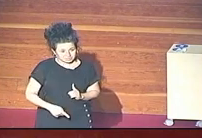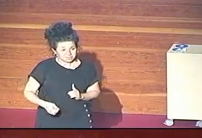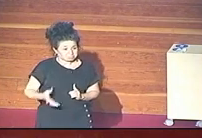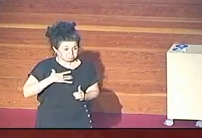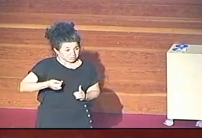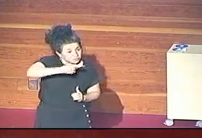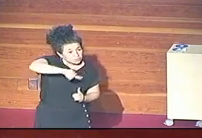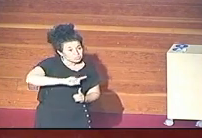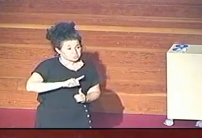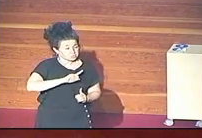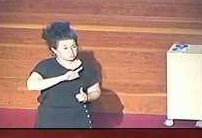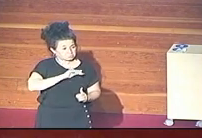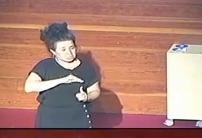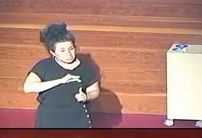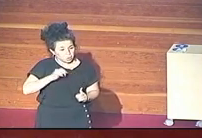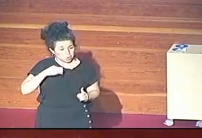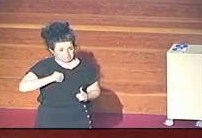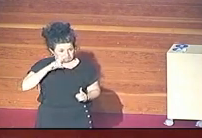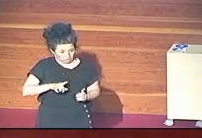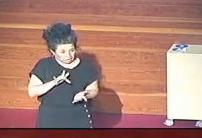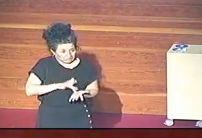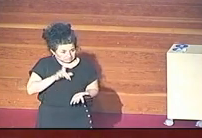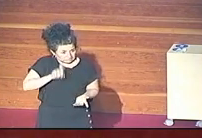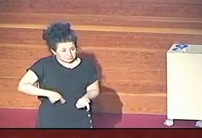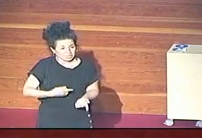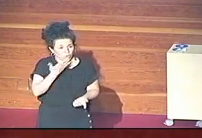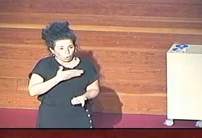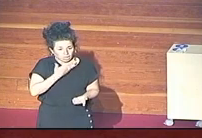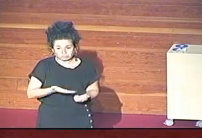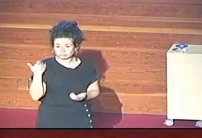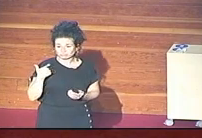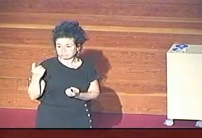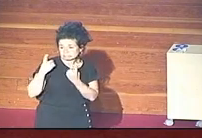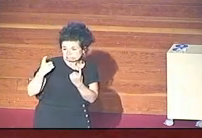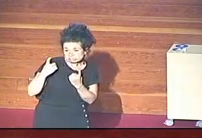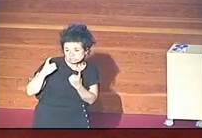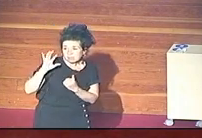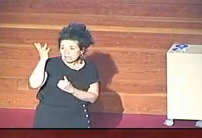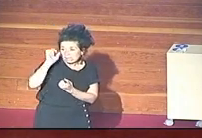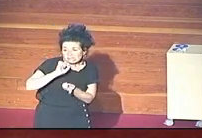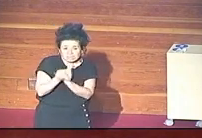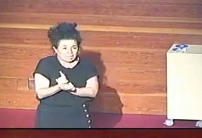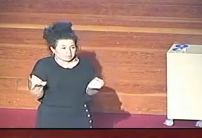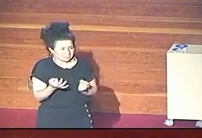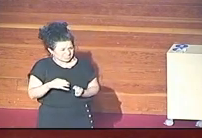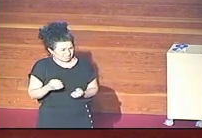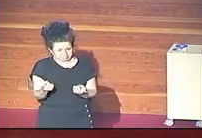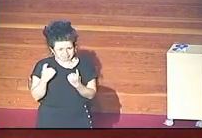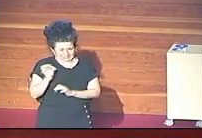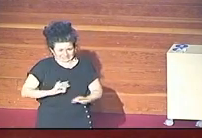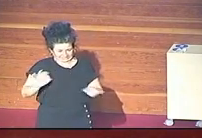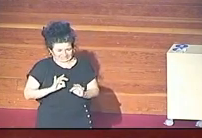me pasó también en el colegio no nos enseñaron que era el cambio climático y hay muchos aspectos que no hemos aprendido en la escuela